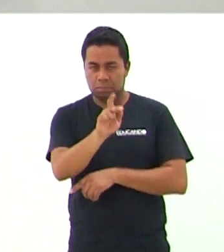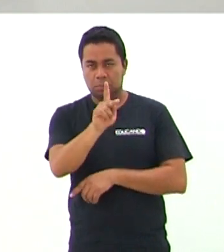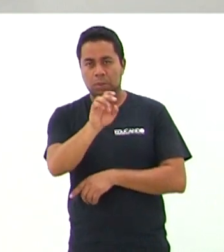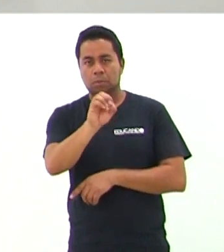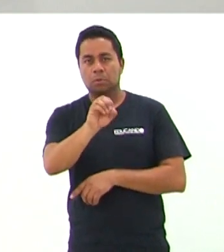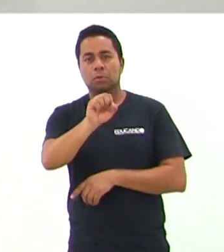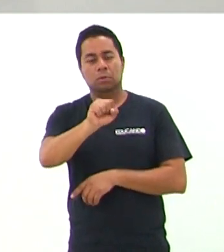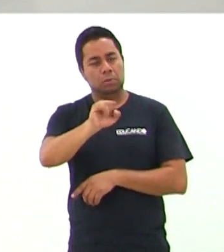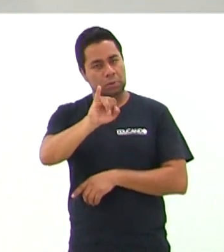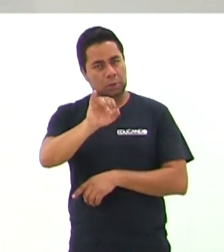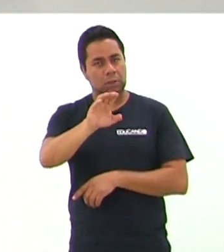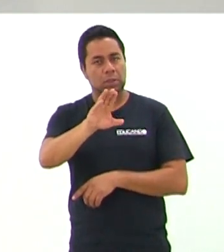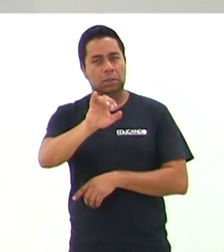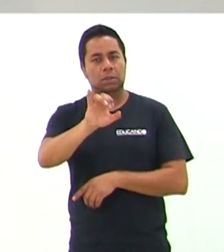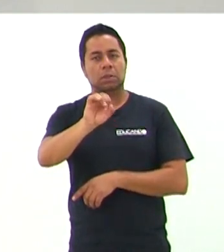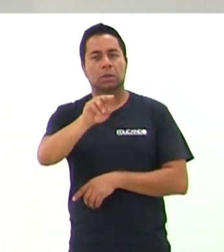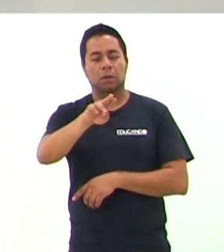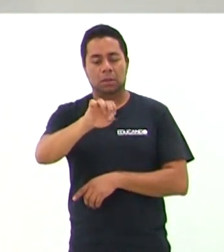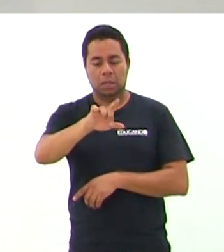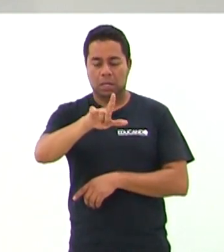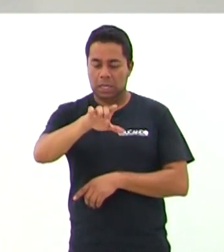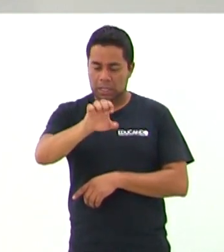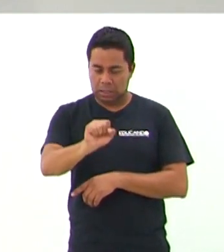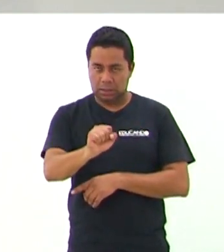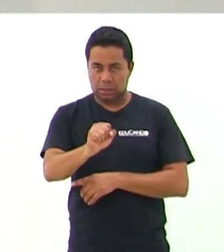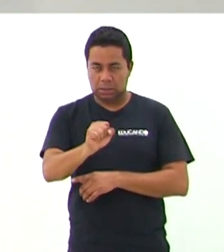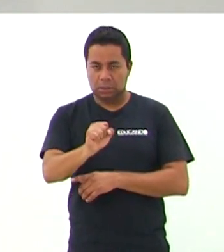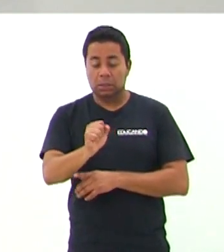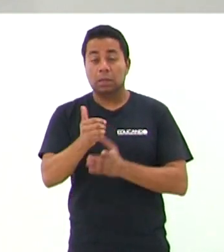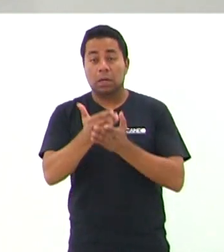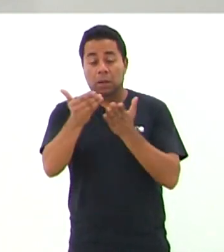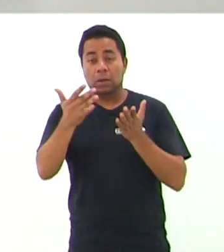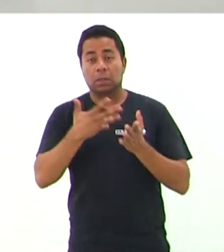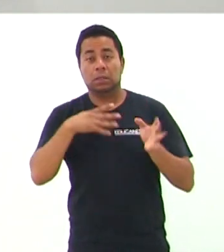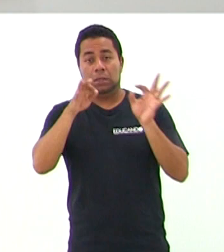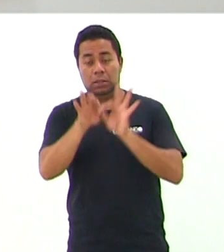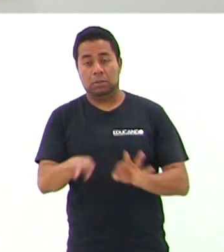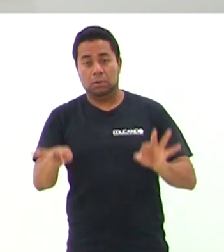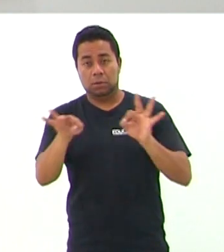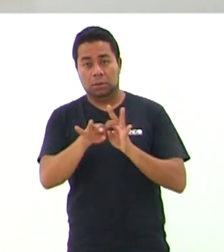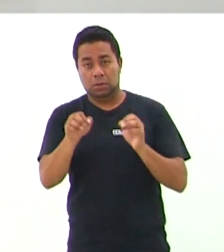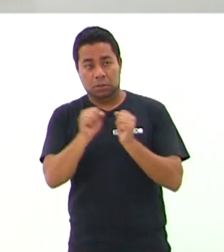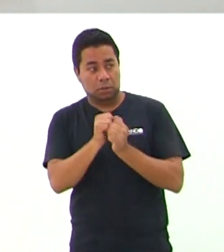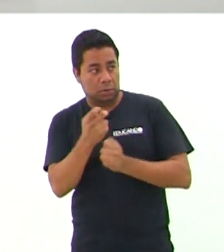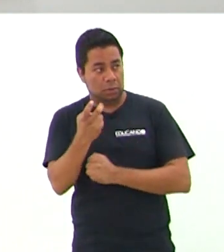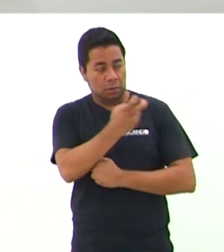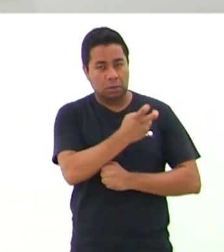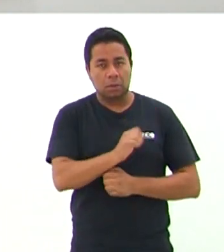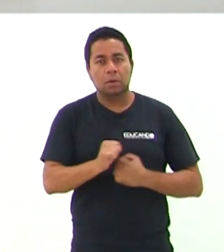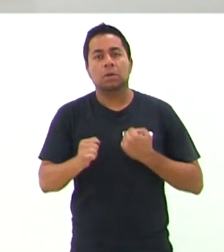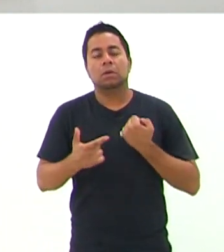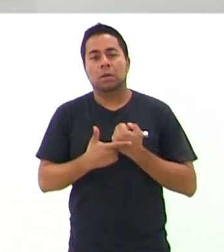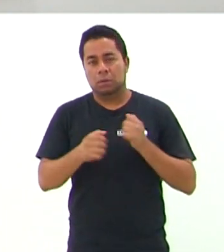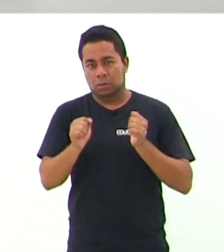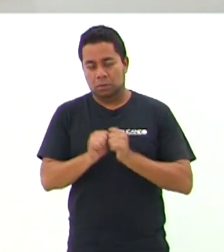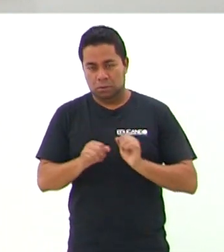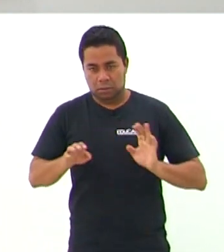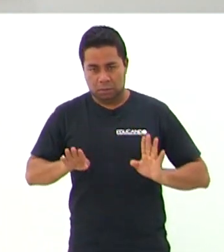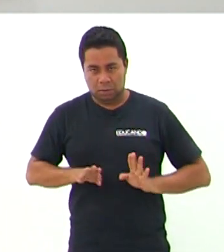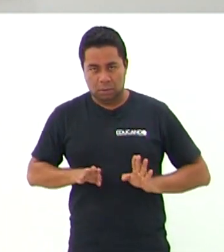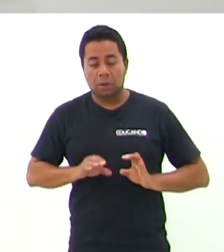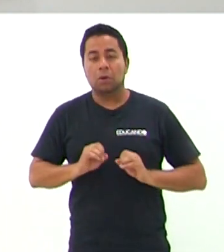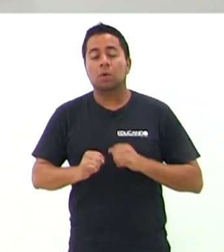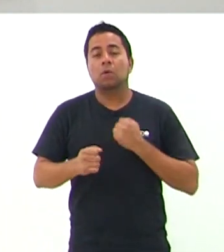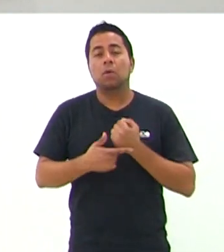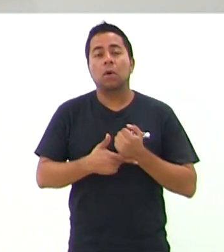y ahora es importante hacer de esto algunas características y algunos ejercicios